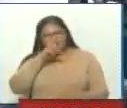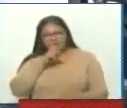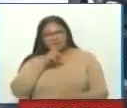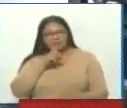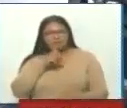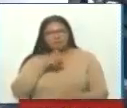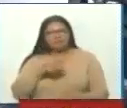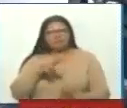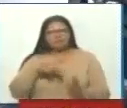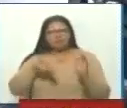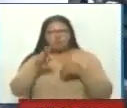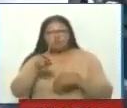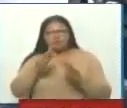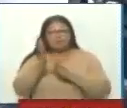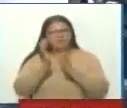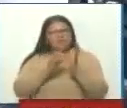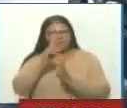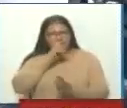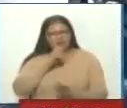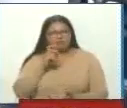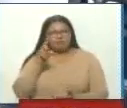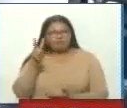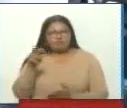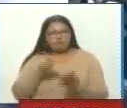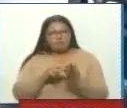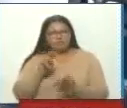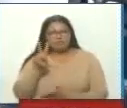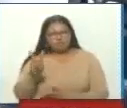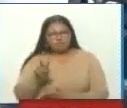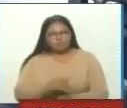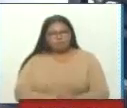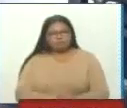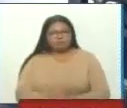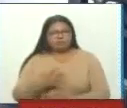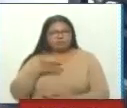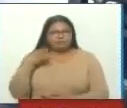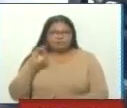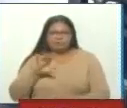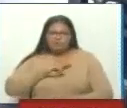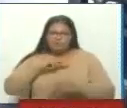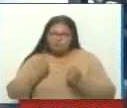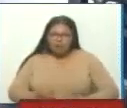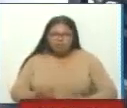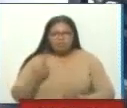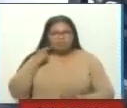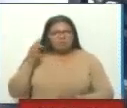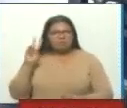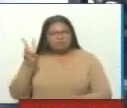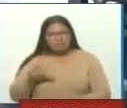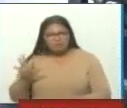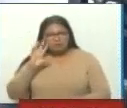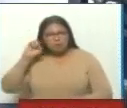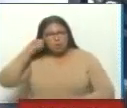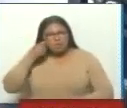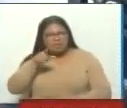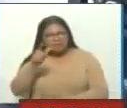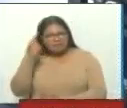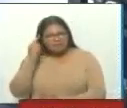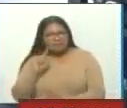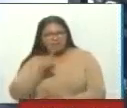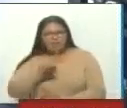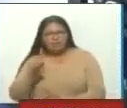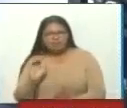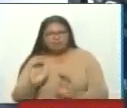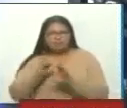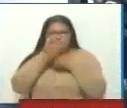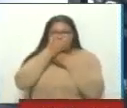Sí, bueno, fue una fecha sumamente dolorosa para todos los venezolanos, recordar el 11 cuando fue